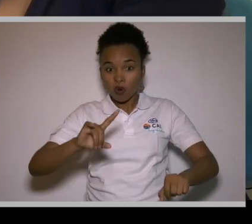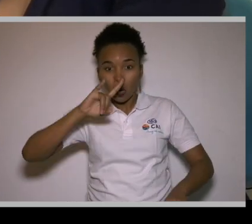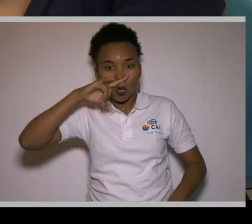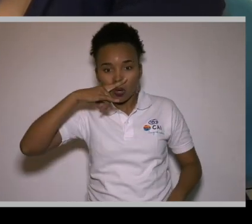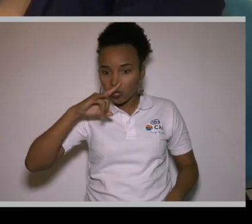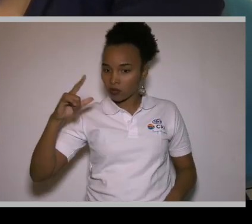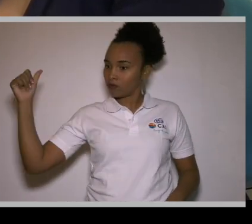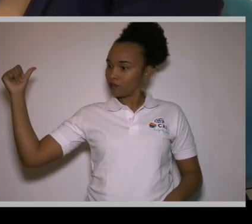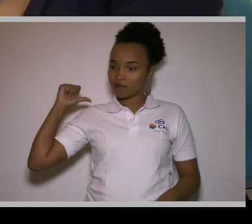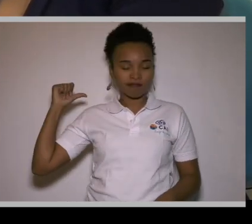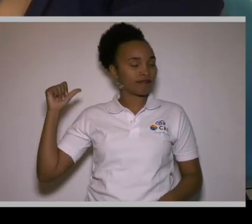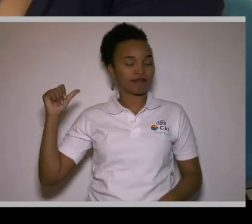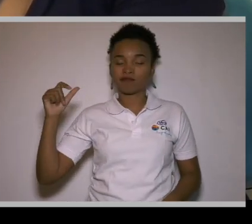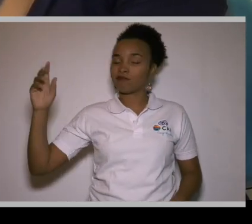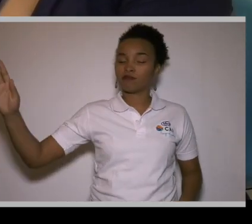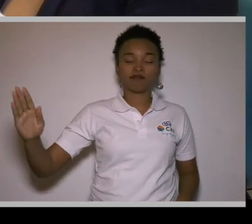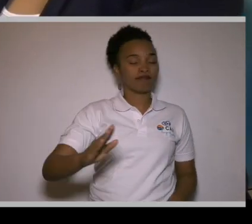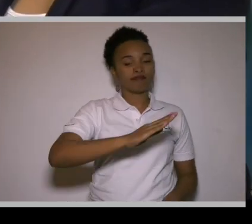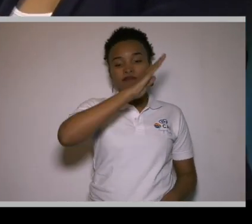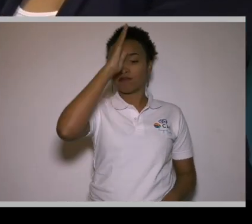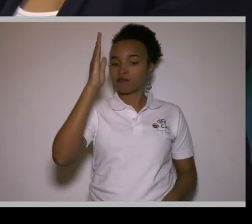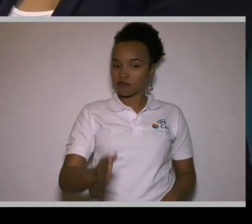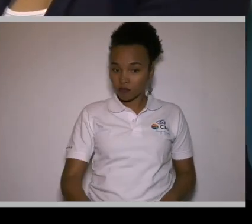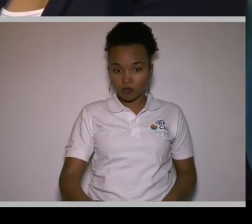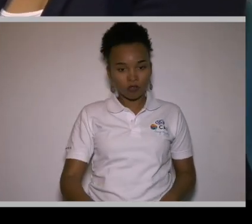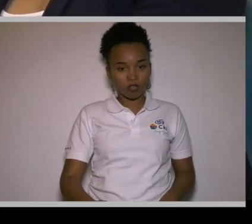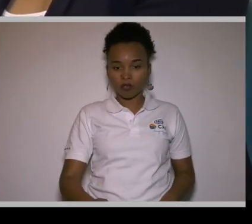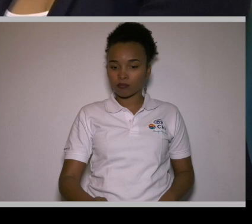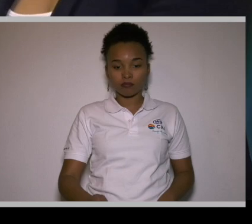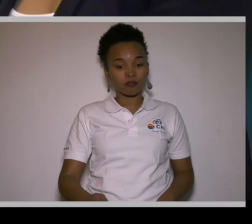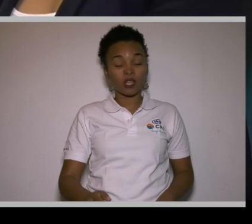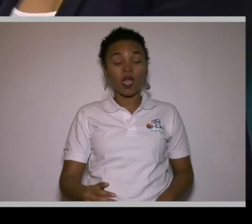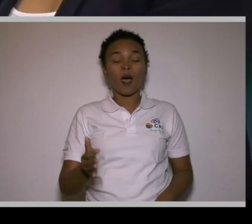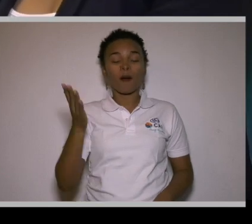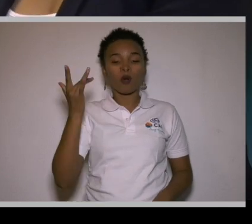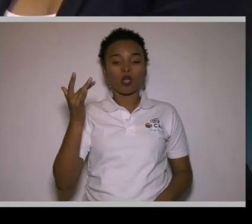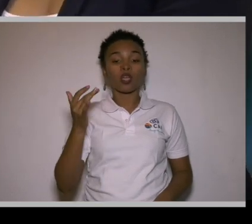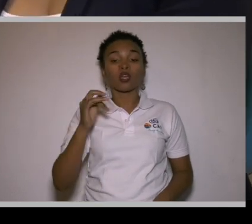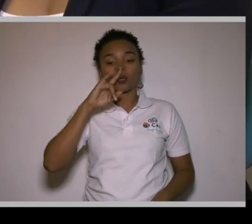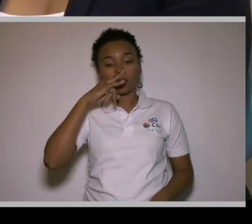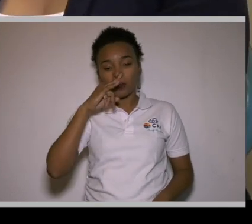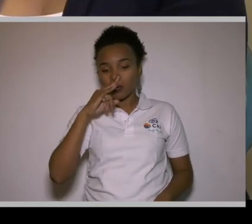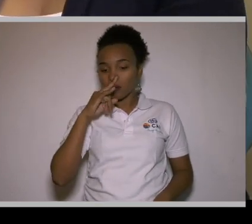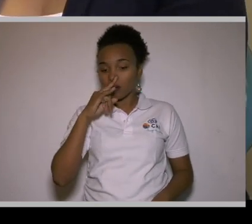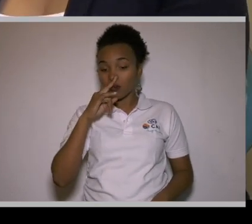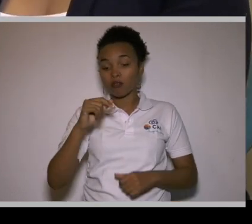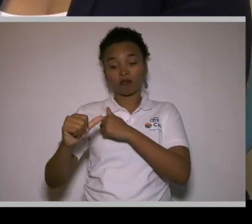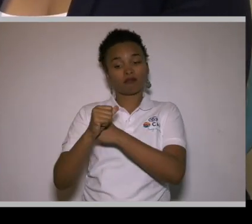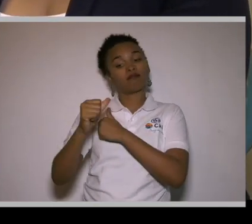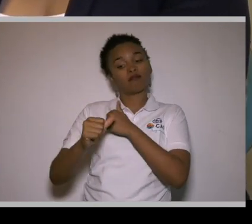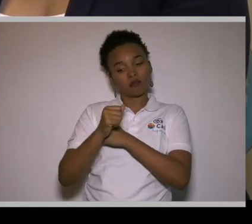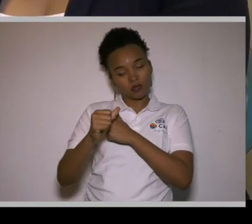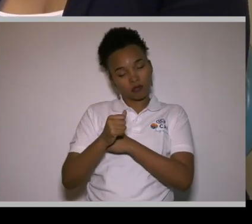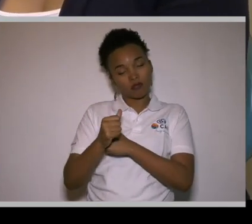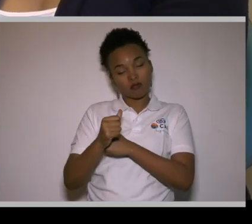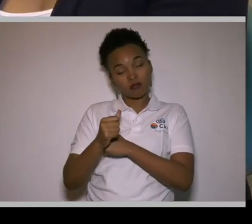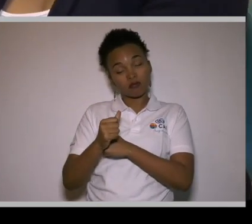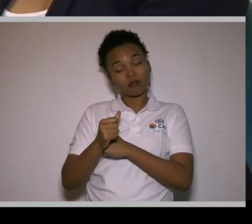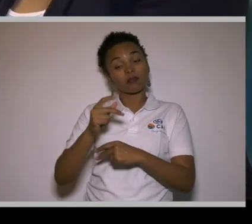eso es salvar vidas. Así mismo. Así que, doctora, muchísimas gracias por sus